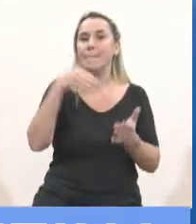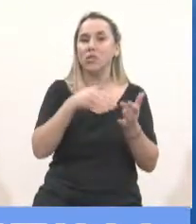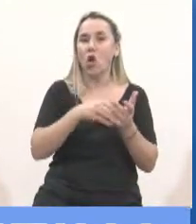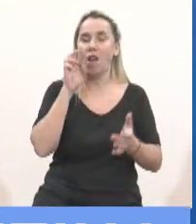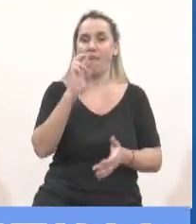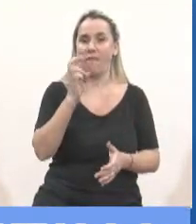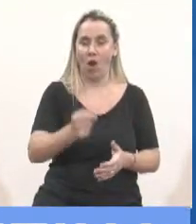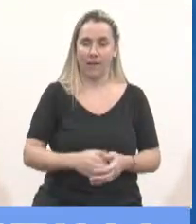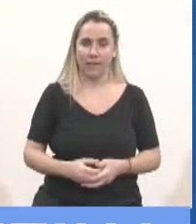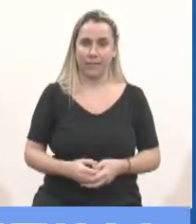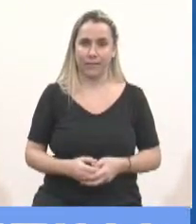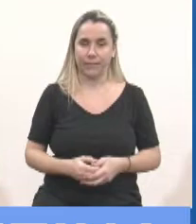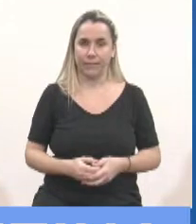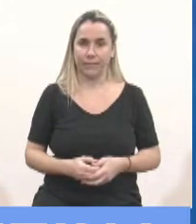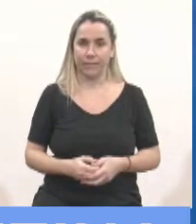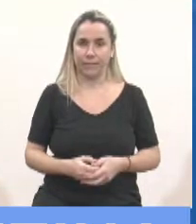1.000 millones de dólares.